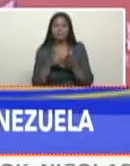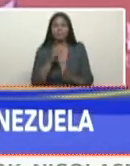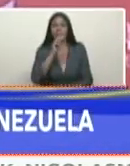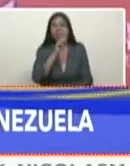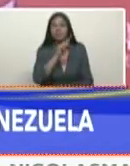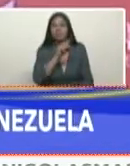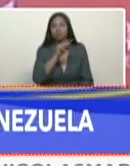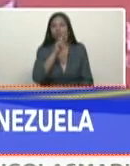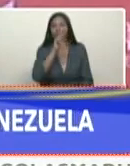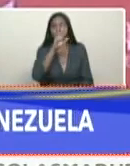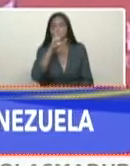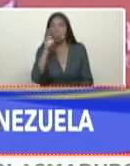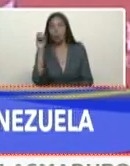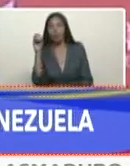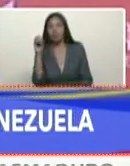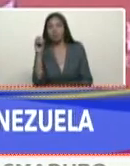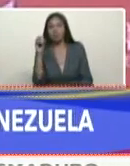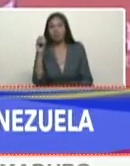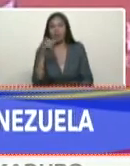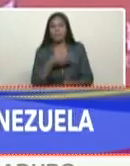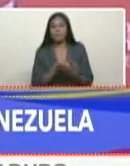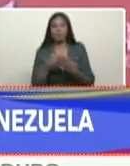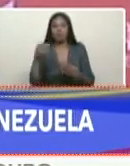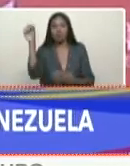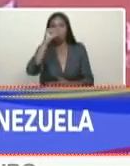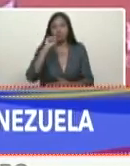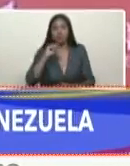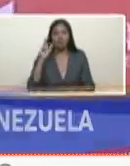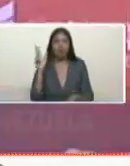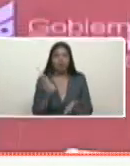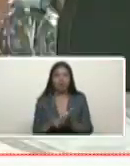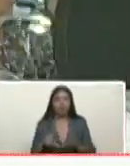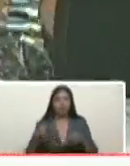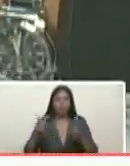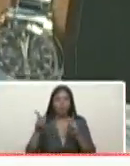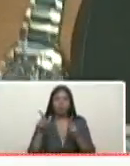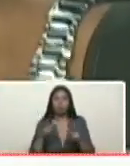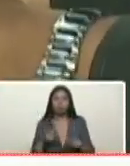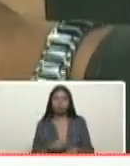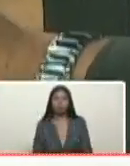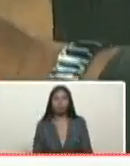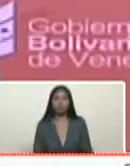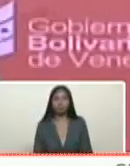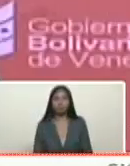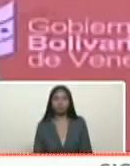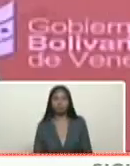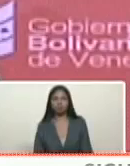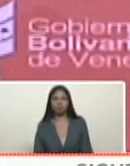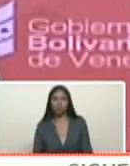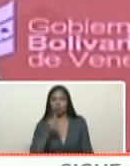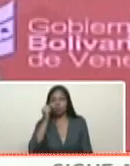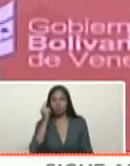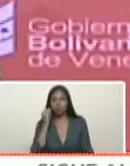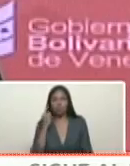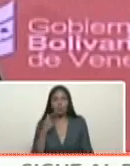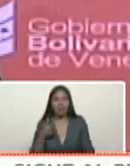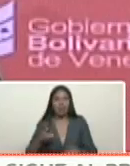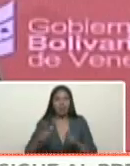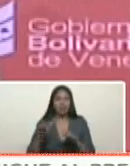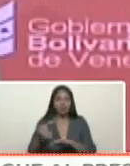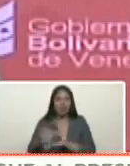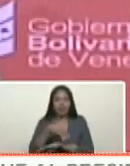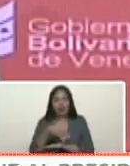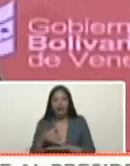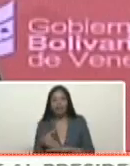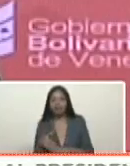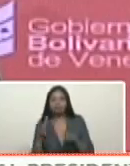1.150 millones de bolívares aprobado. Cuentan con estos recursos, muchachos y muchachas, para la calle, para